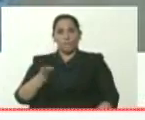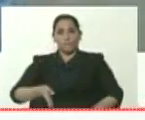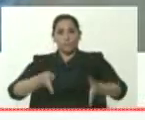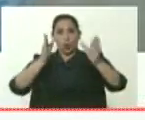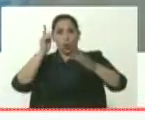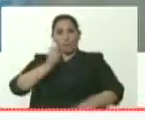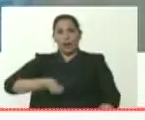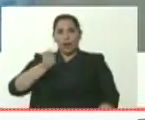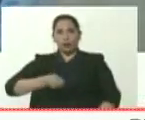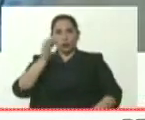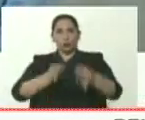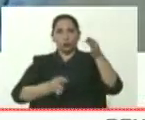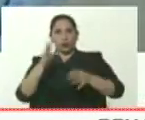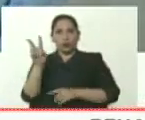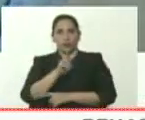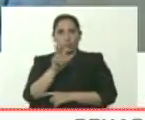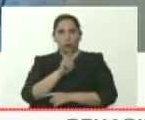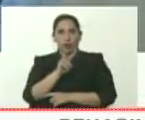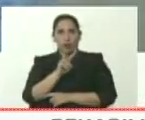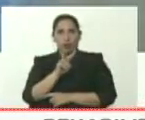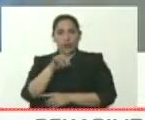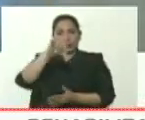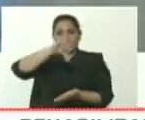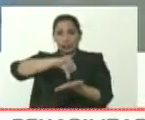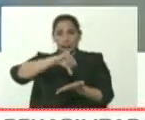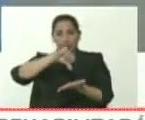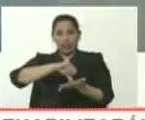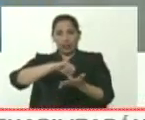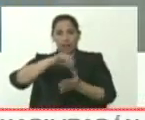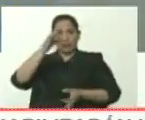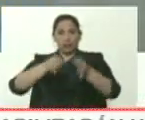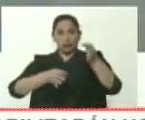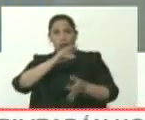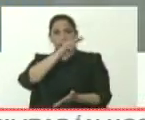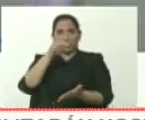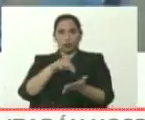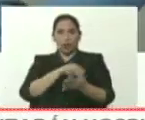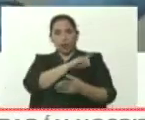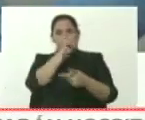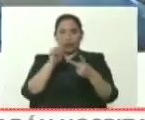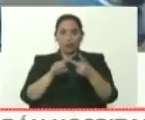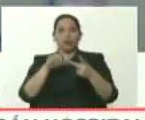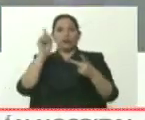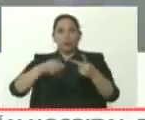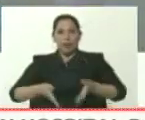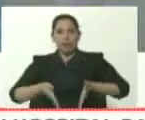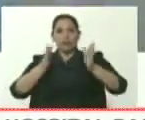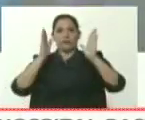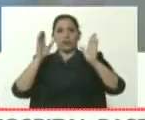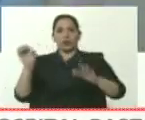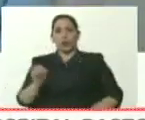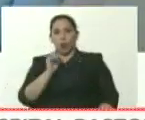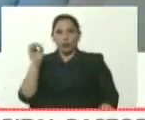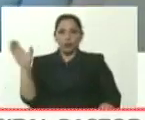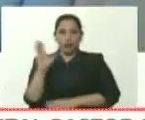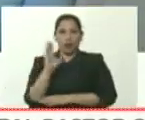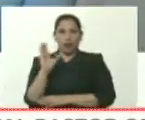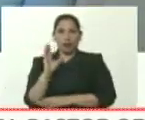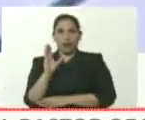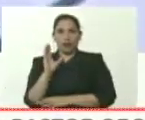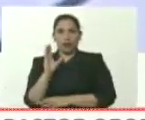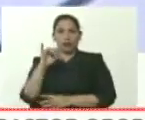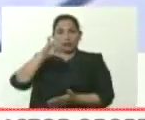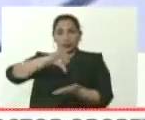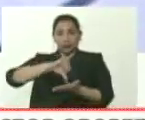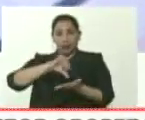de Justicia de Venezuela, que es la sede de los tribunales nacionales, y en un edificio del oeste de Caracas y en una